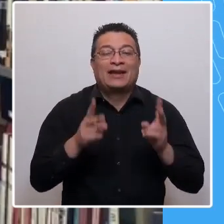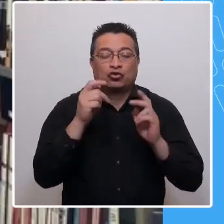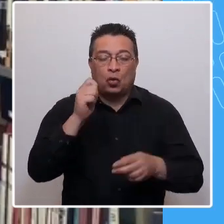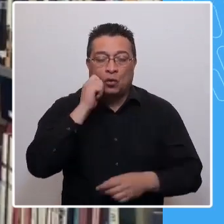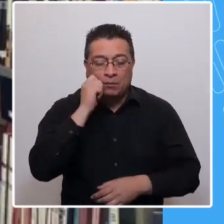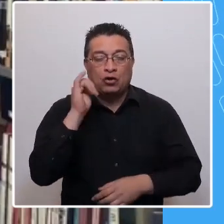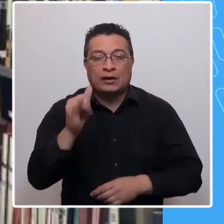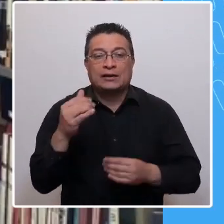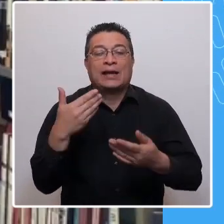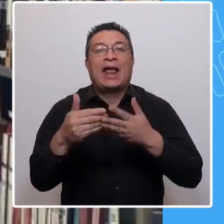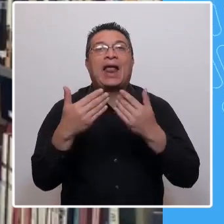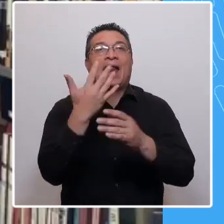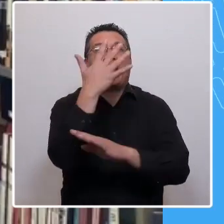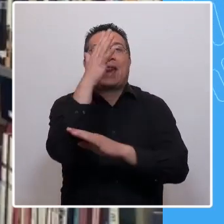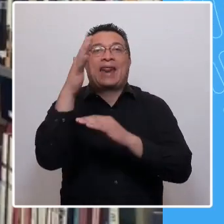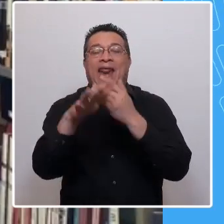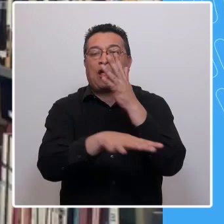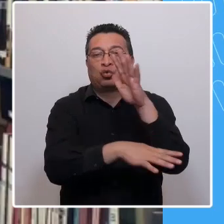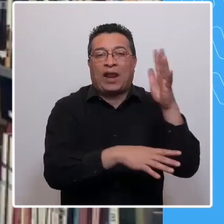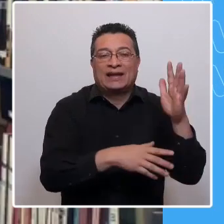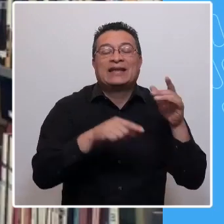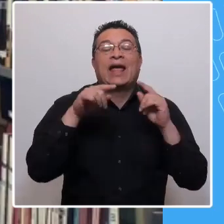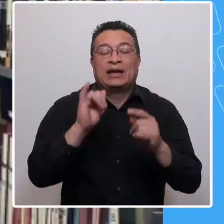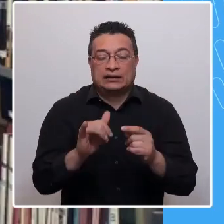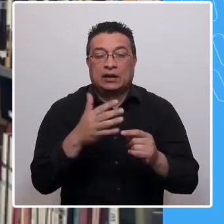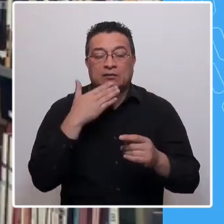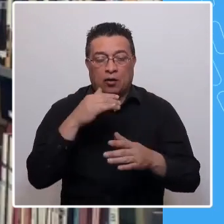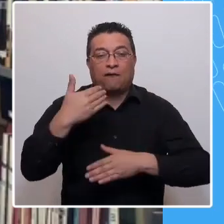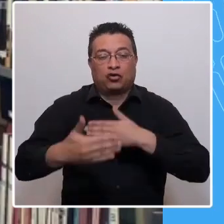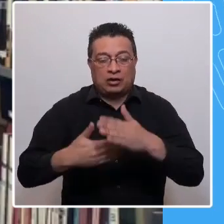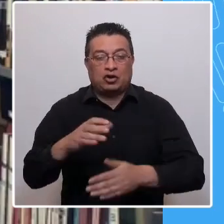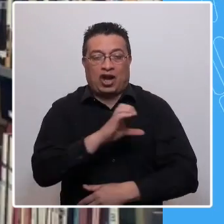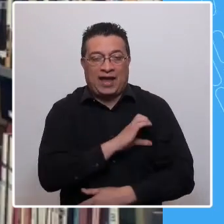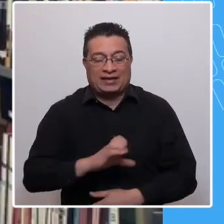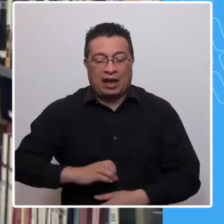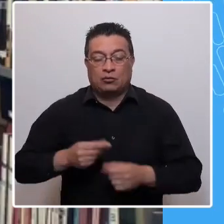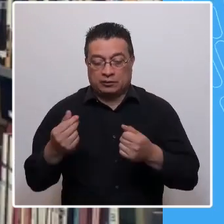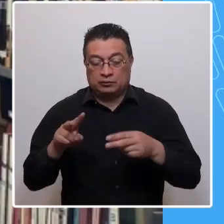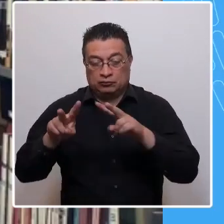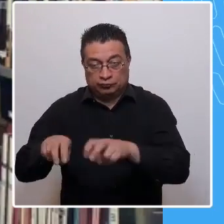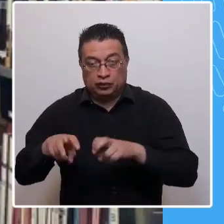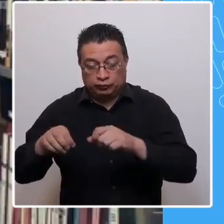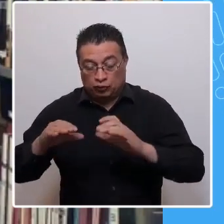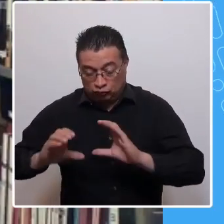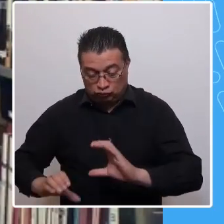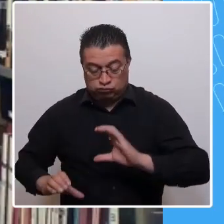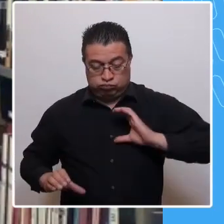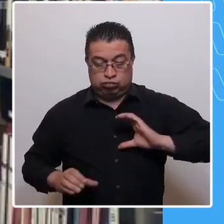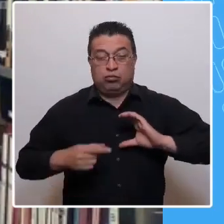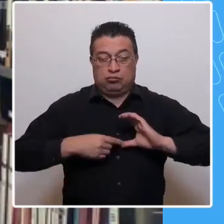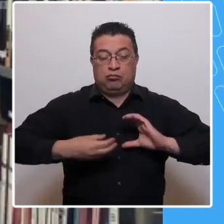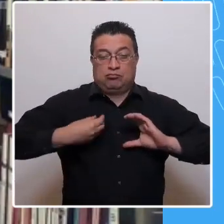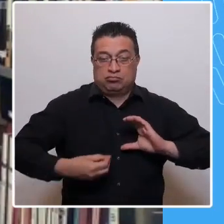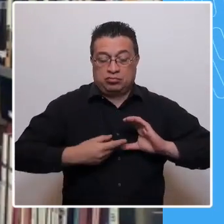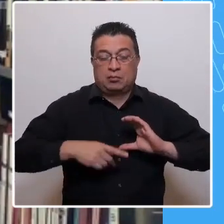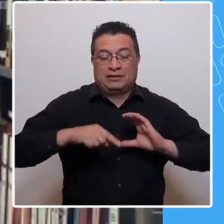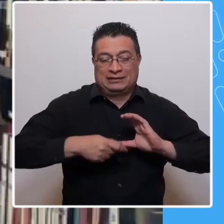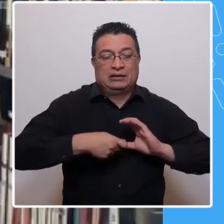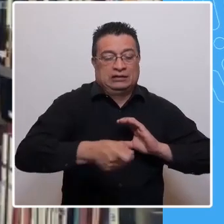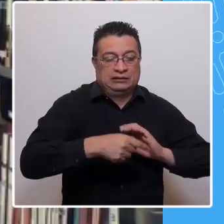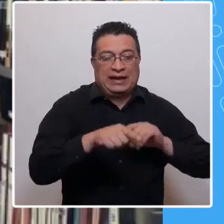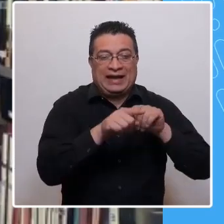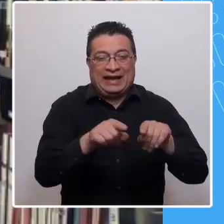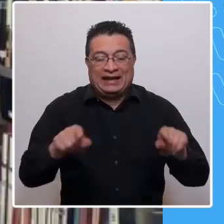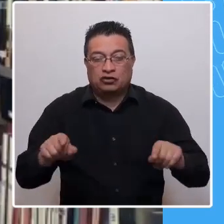y de la naturaleza y el funcionamiento de las instituciones del Estado, considerando una recaudación suficiente para estos fines.